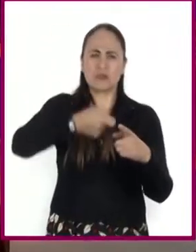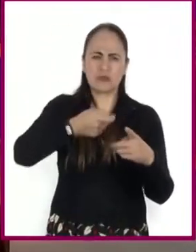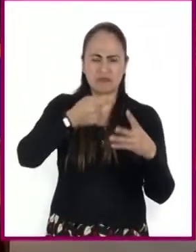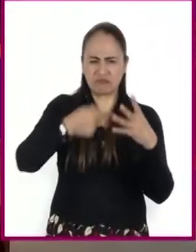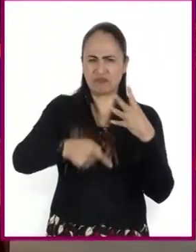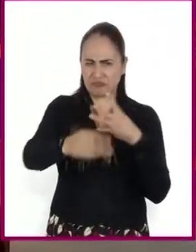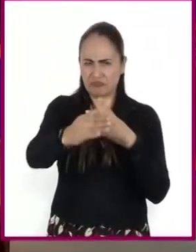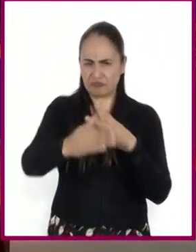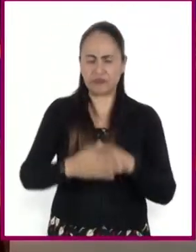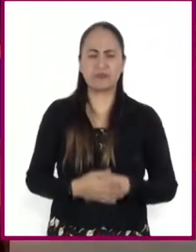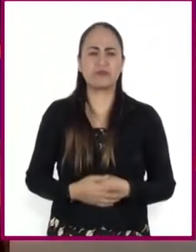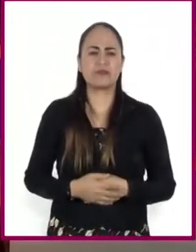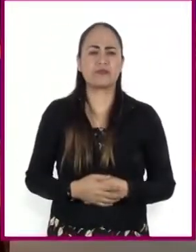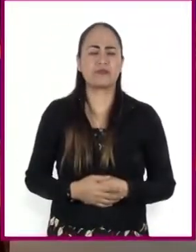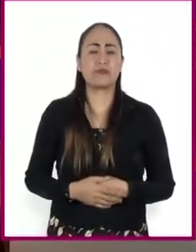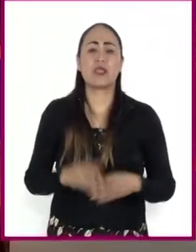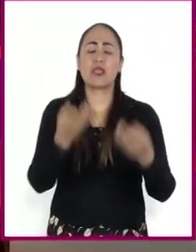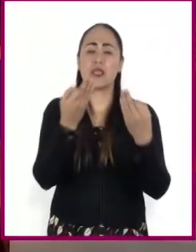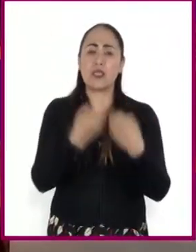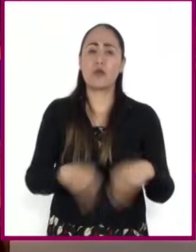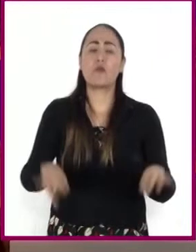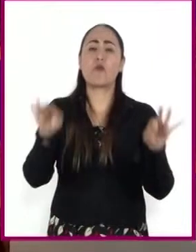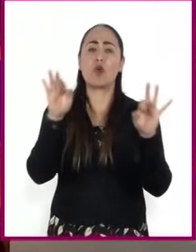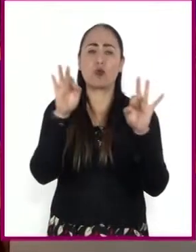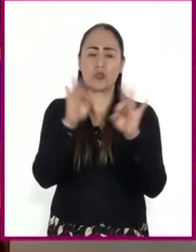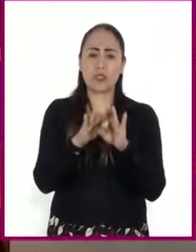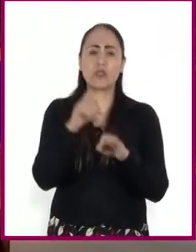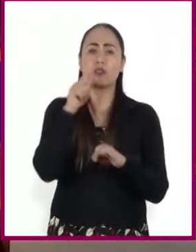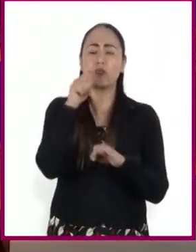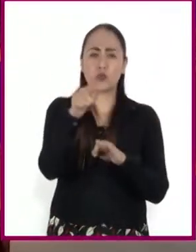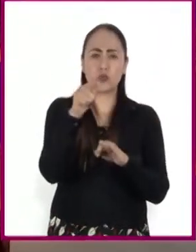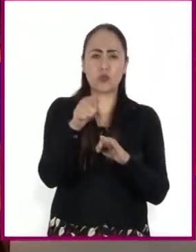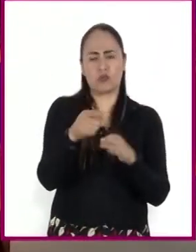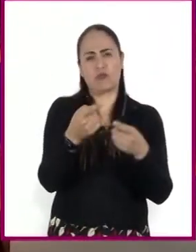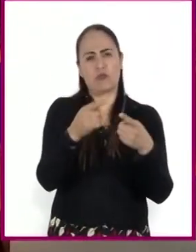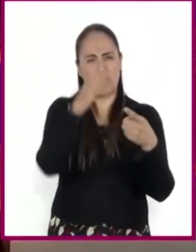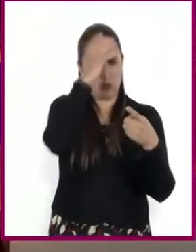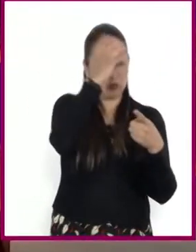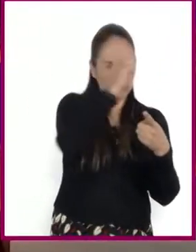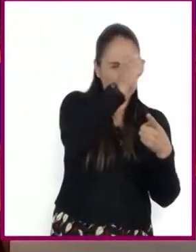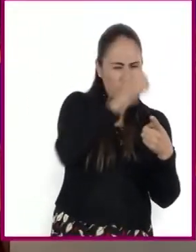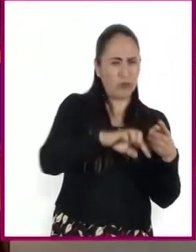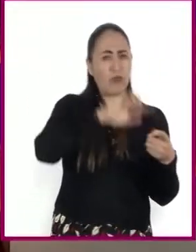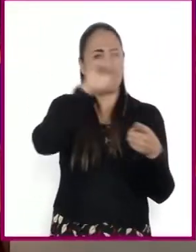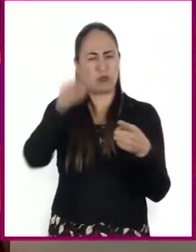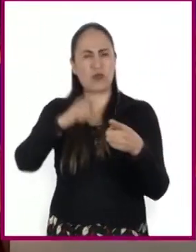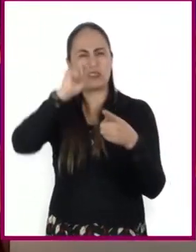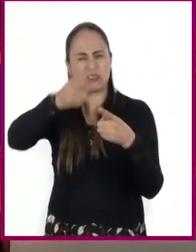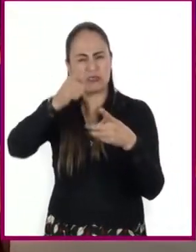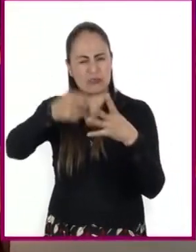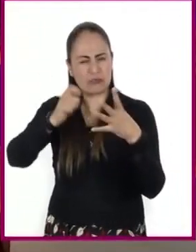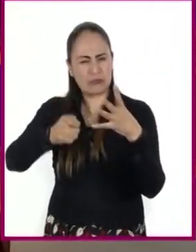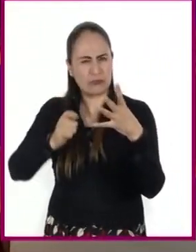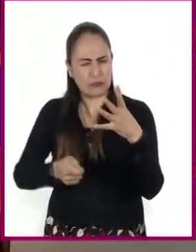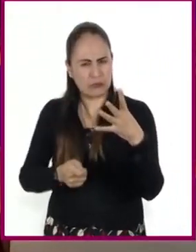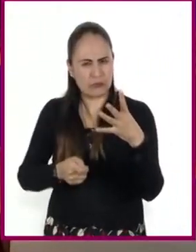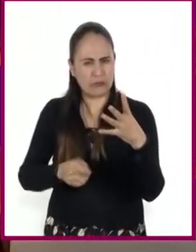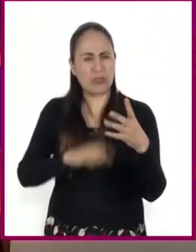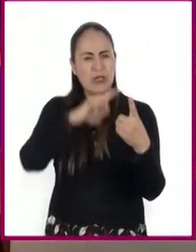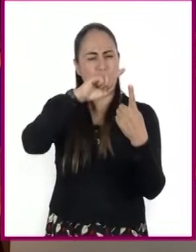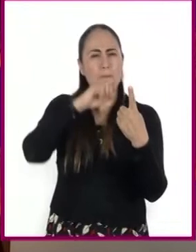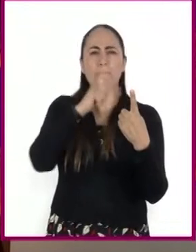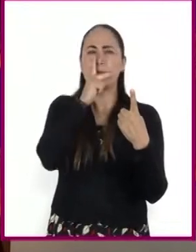Por eso, es importante que al generar una definición para los conceptos que conformarán nuestro crucigrama, llevemos a cabo